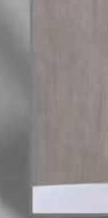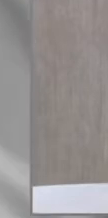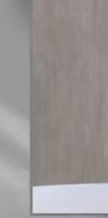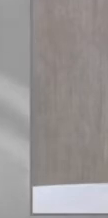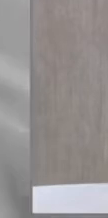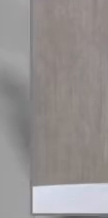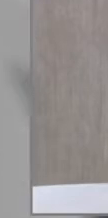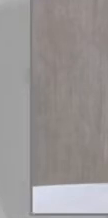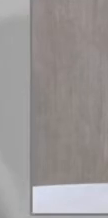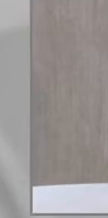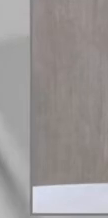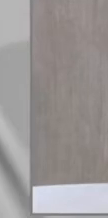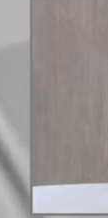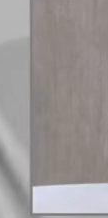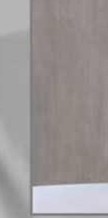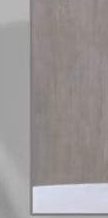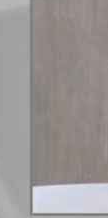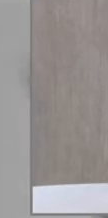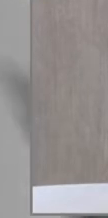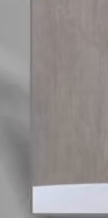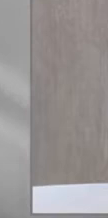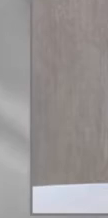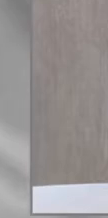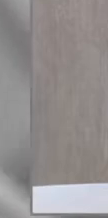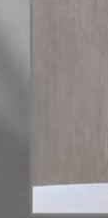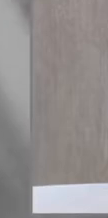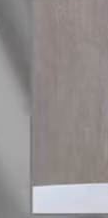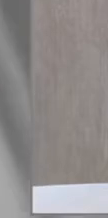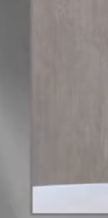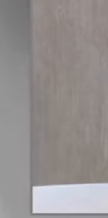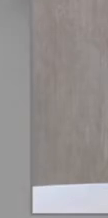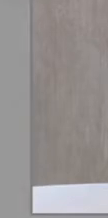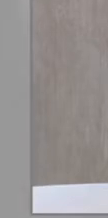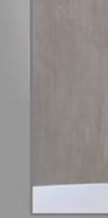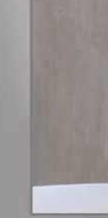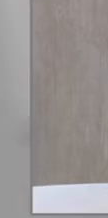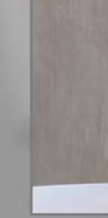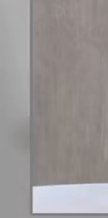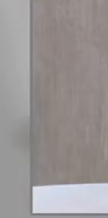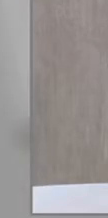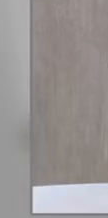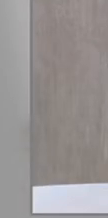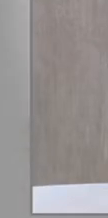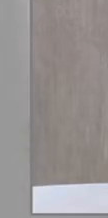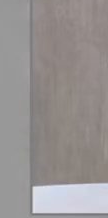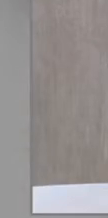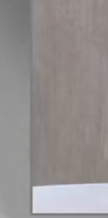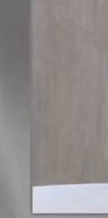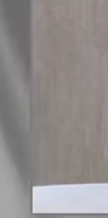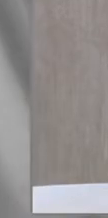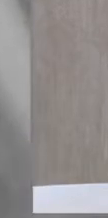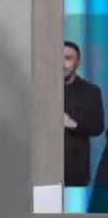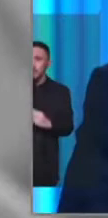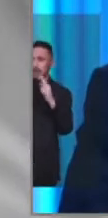Voto que van analizando obviamente los distintos sectores Sí de verdad me parece los